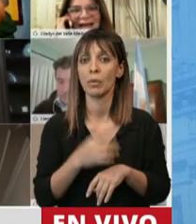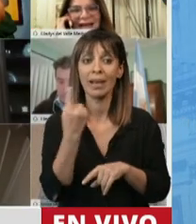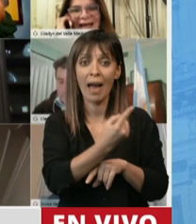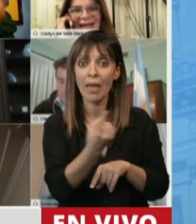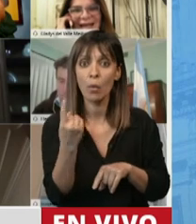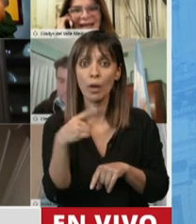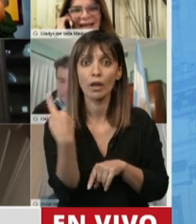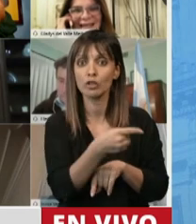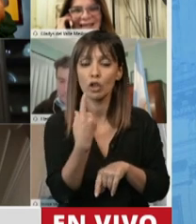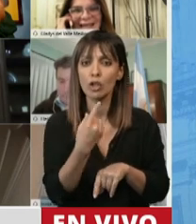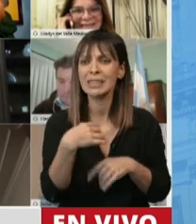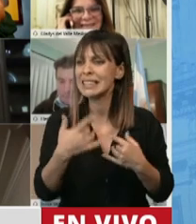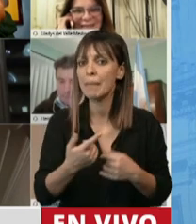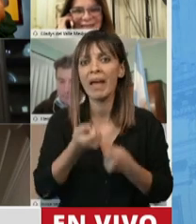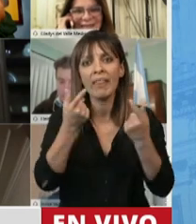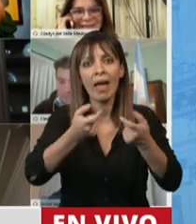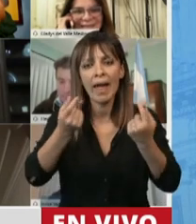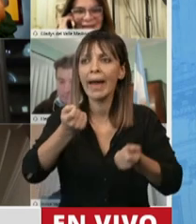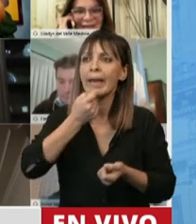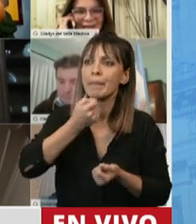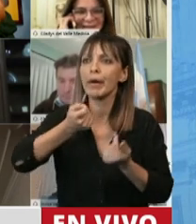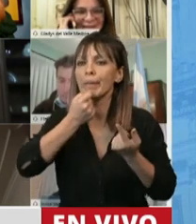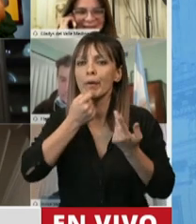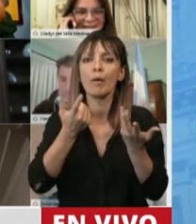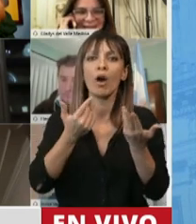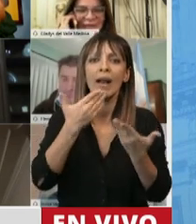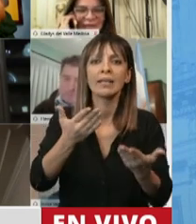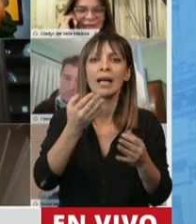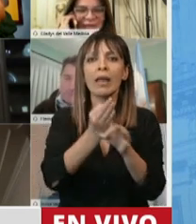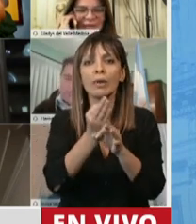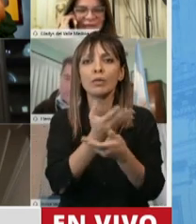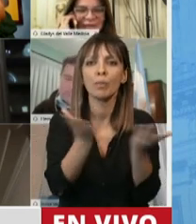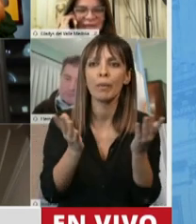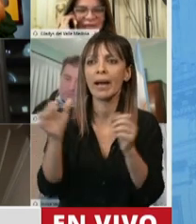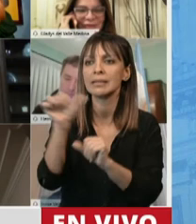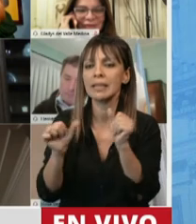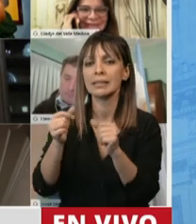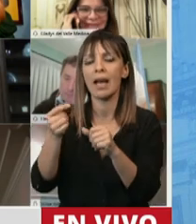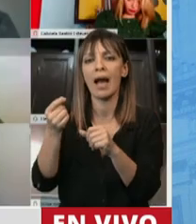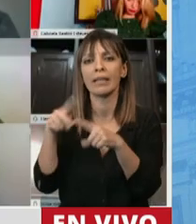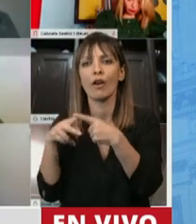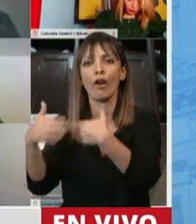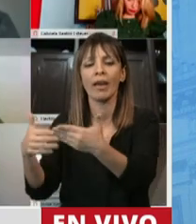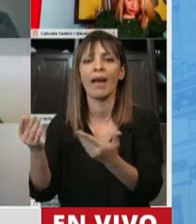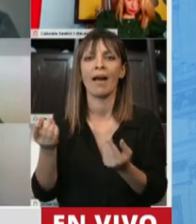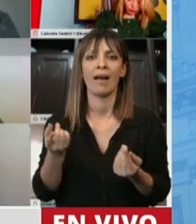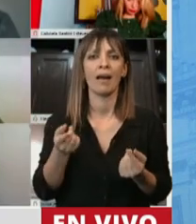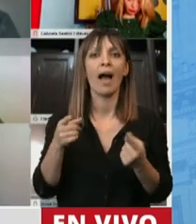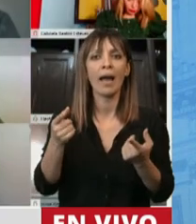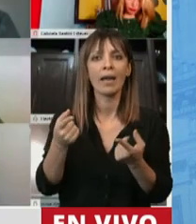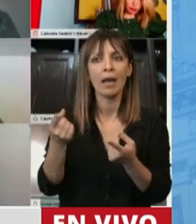pasar dando ejemplo de cómo a través de la educación pública, a través de la ciencia y del conocimiento vamos